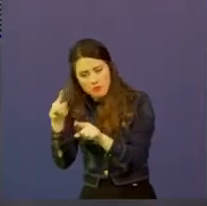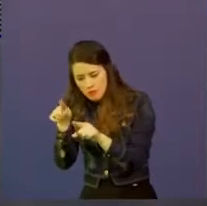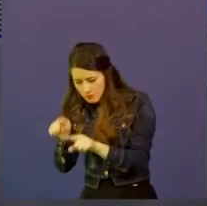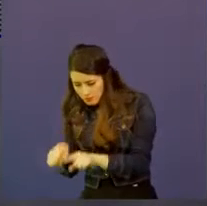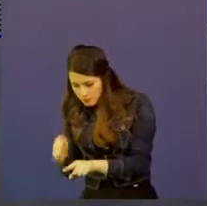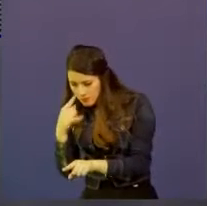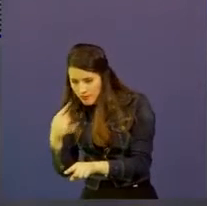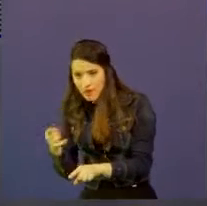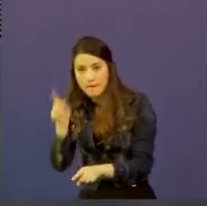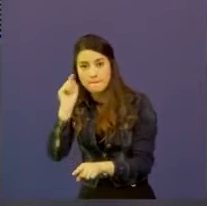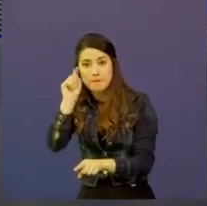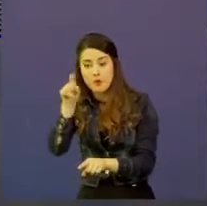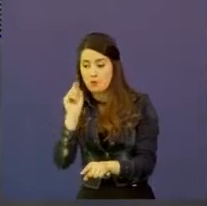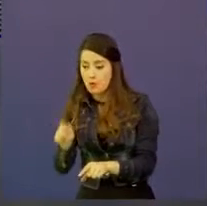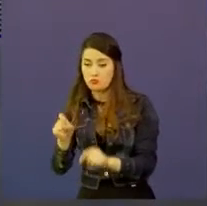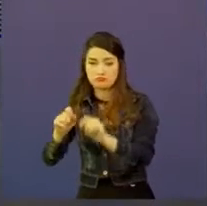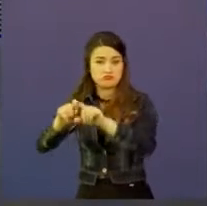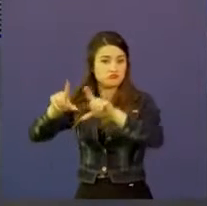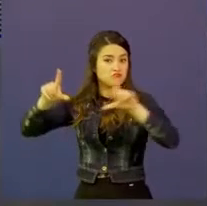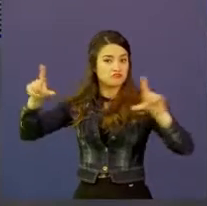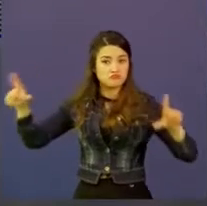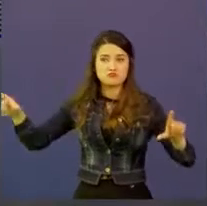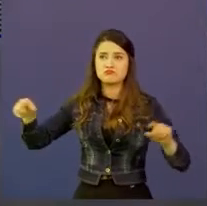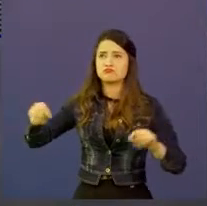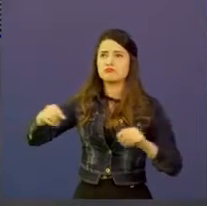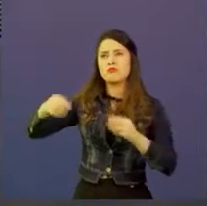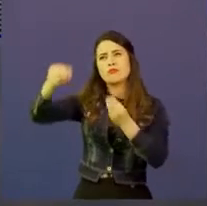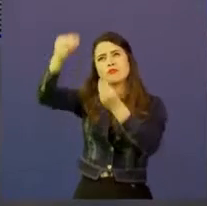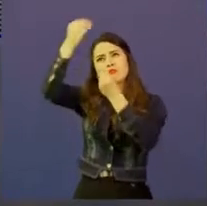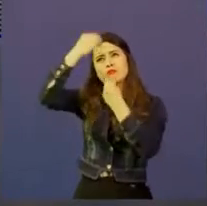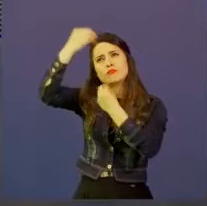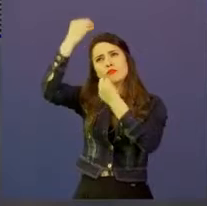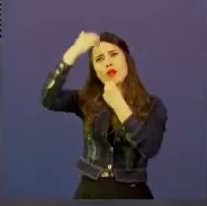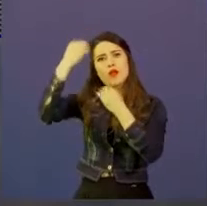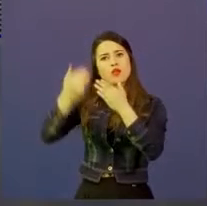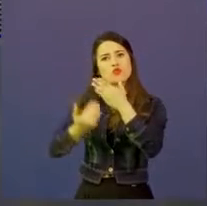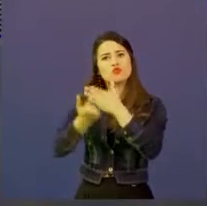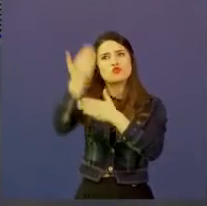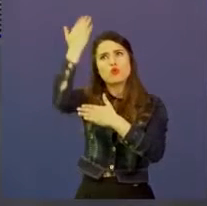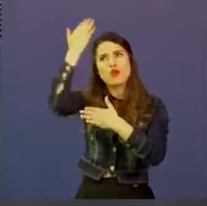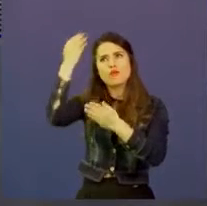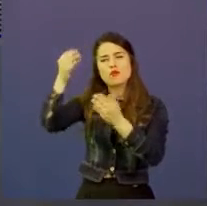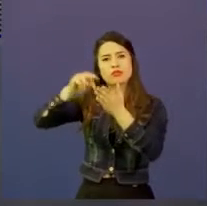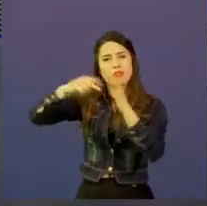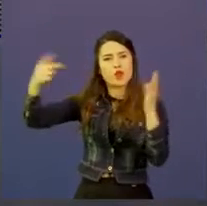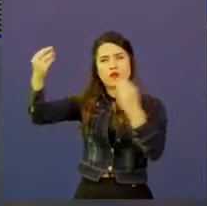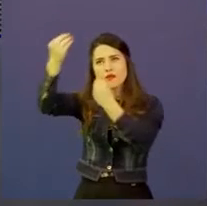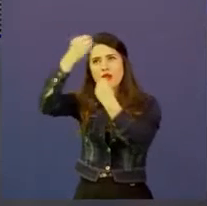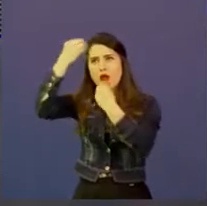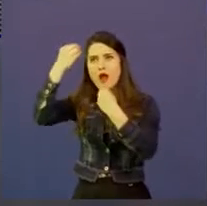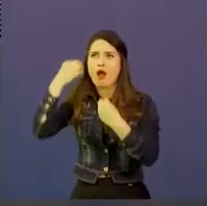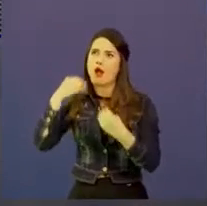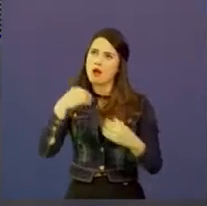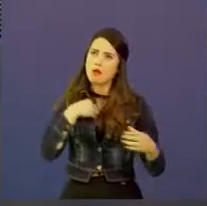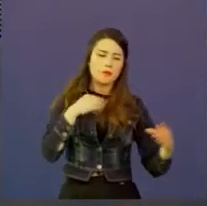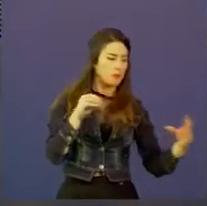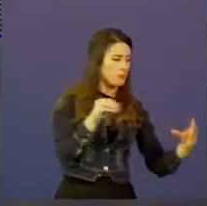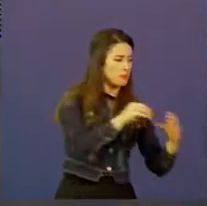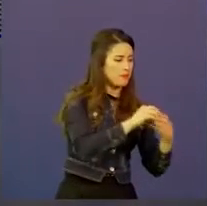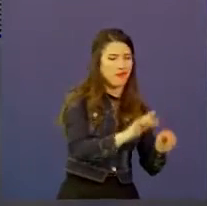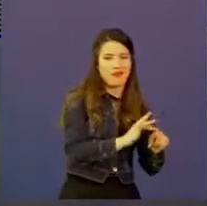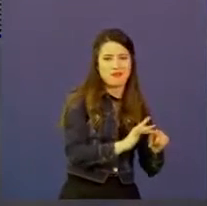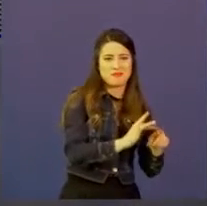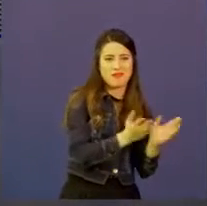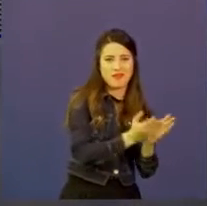nuevas metodologías para aproximarse a sus estudiantes. Entonces, lo que pretende ScholarTIC es ser